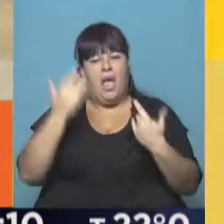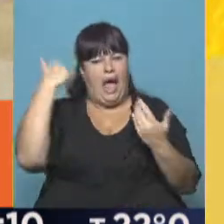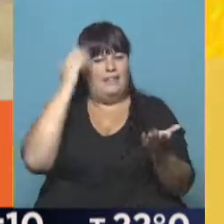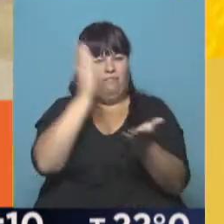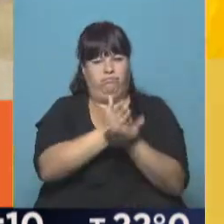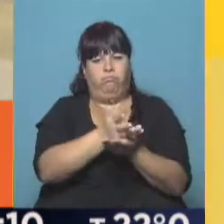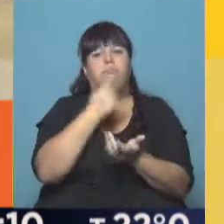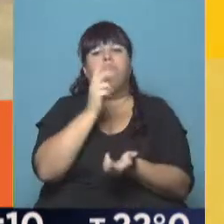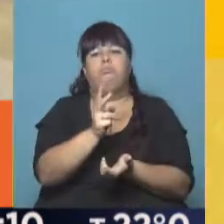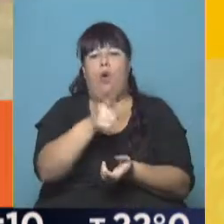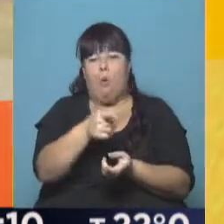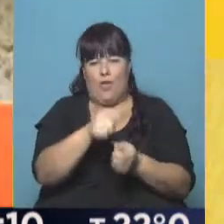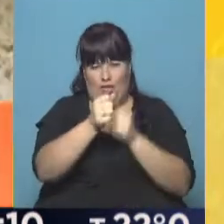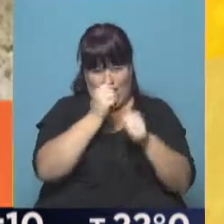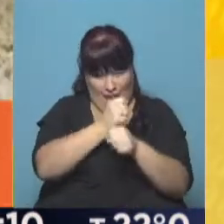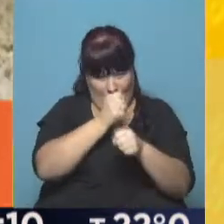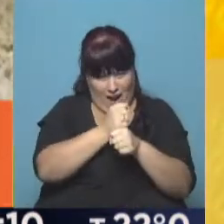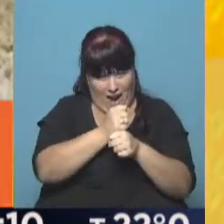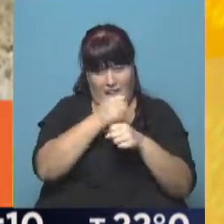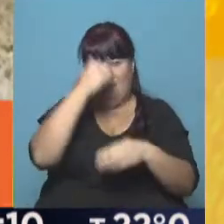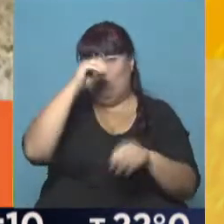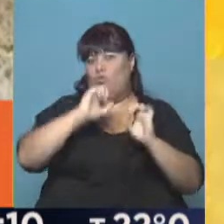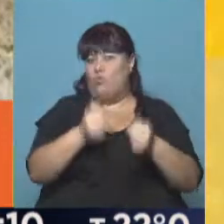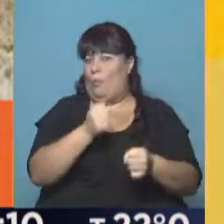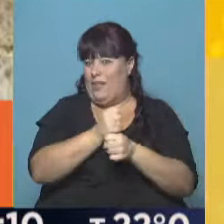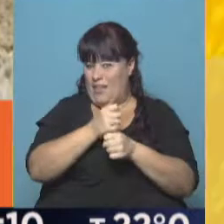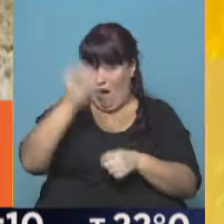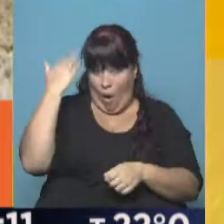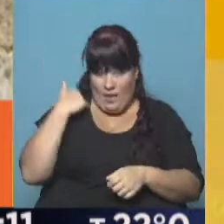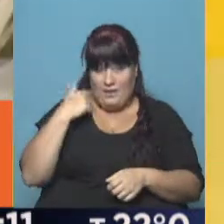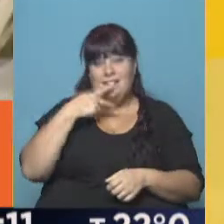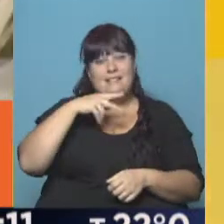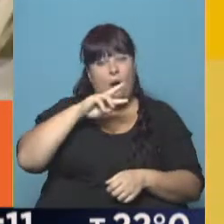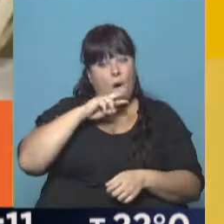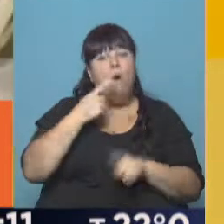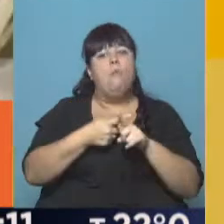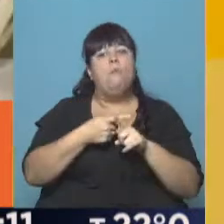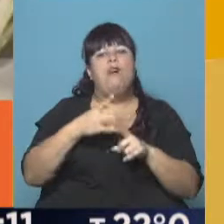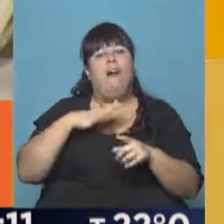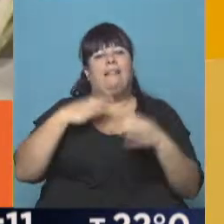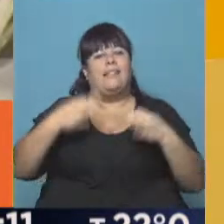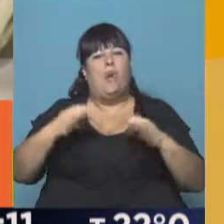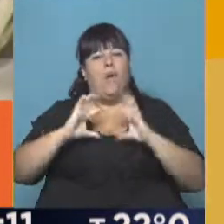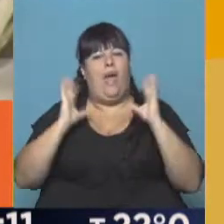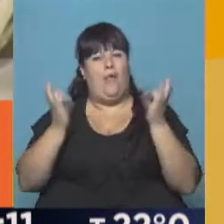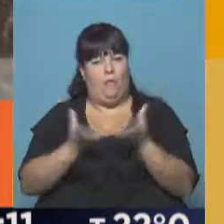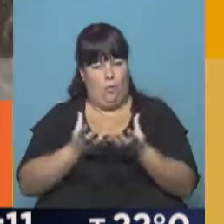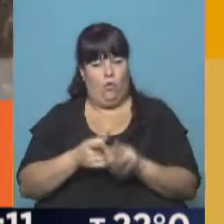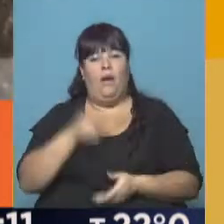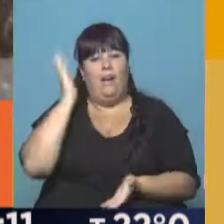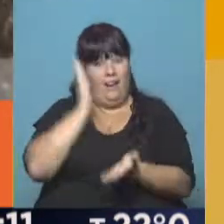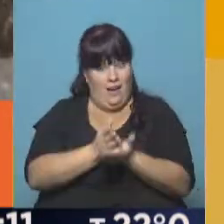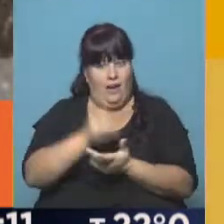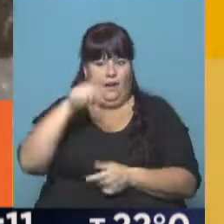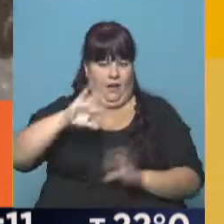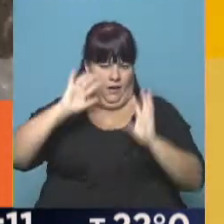medida cautelar que obligó a la empresa Barrigol a suspender sus actividades en San Juan por falta de seguridad ambiental. El fallo